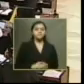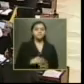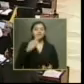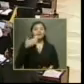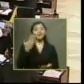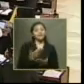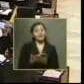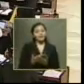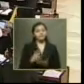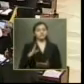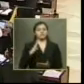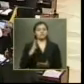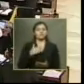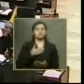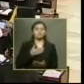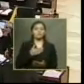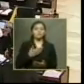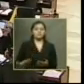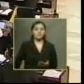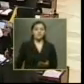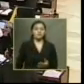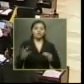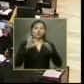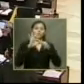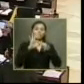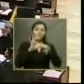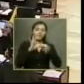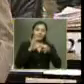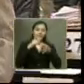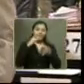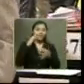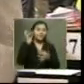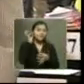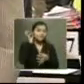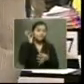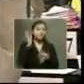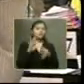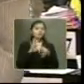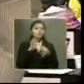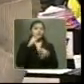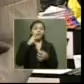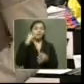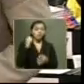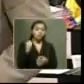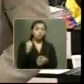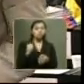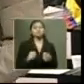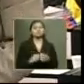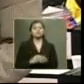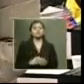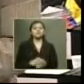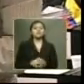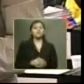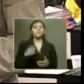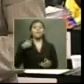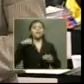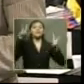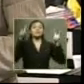Gracias, señor presidente, compañeras y compañeros asambleístas. El tema de la organización,